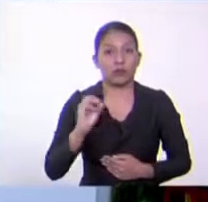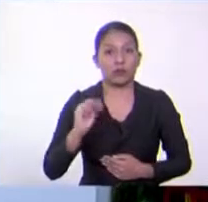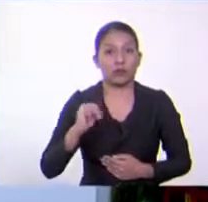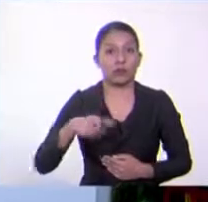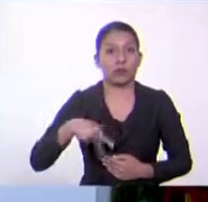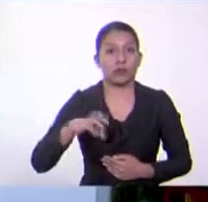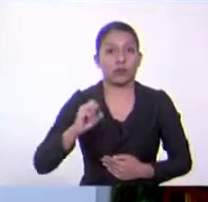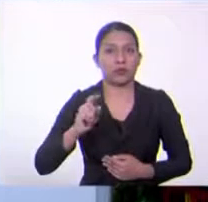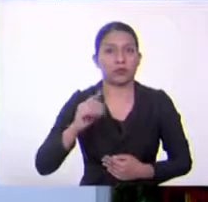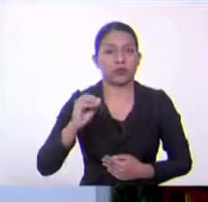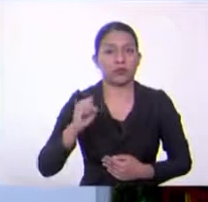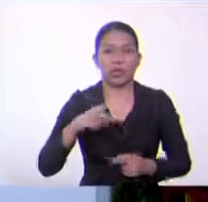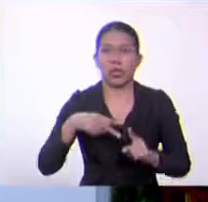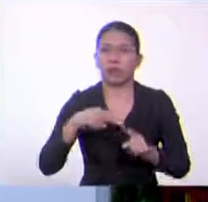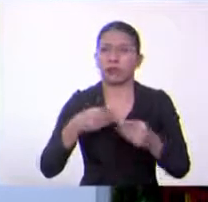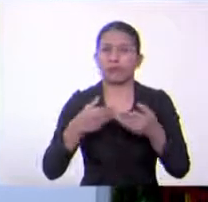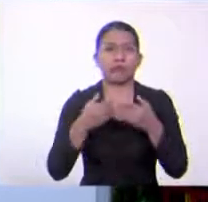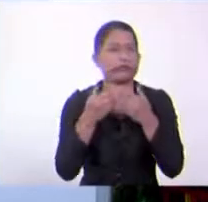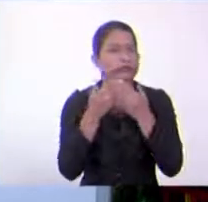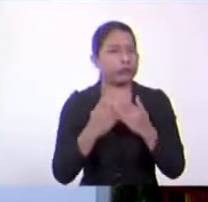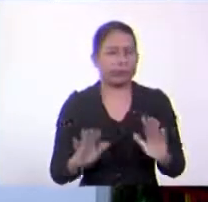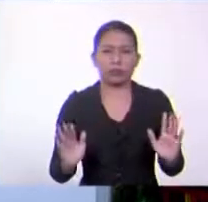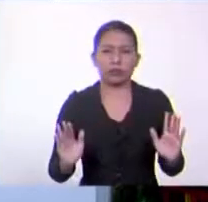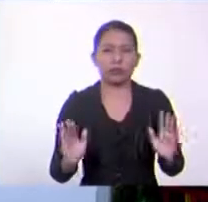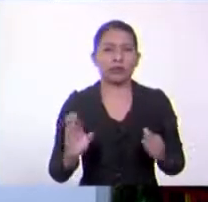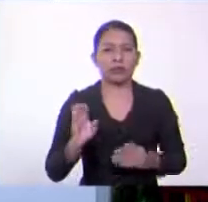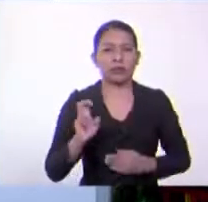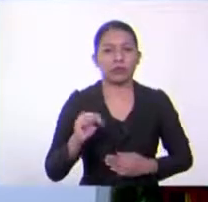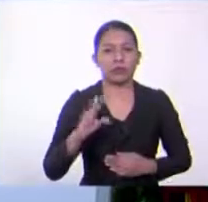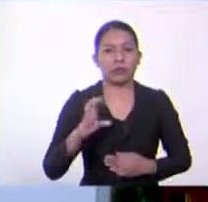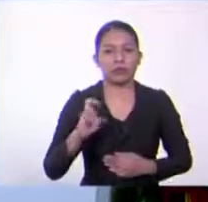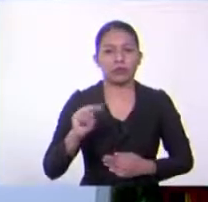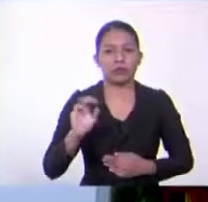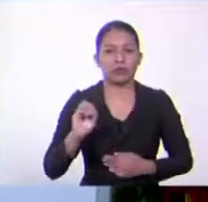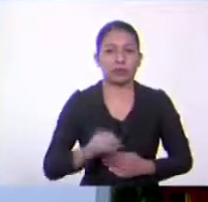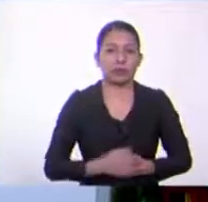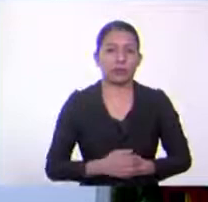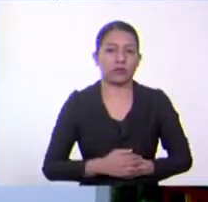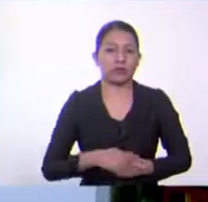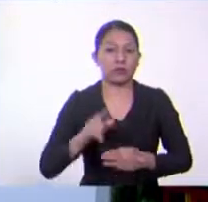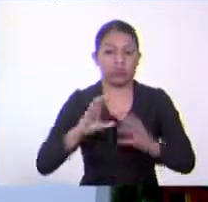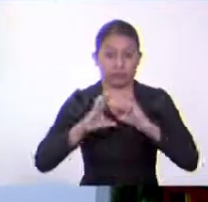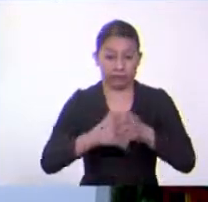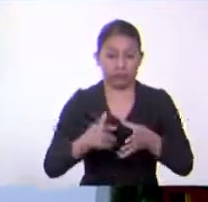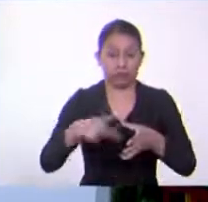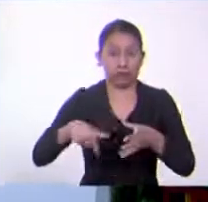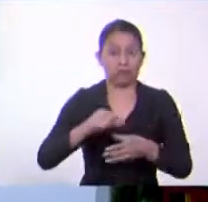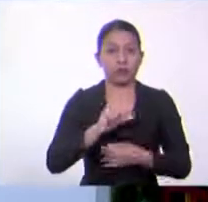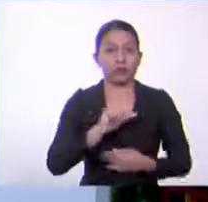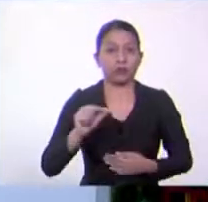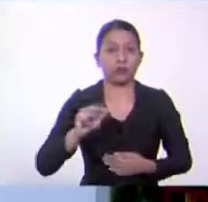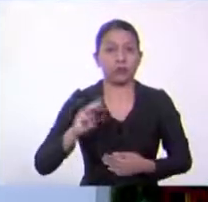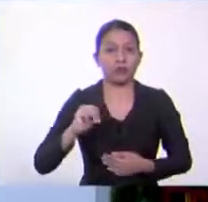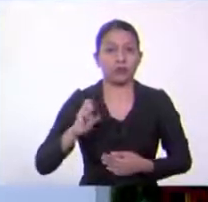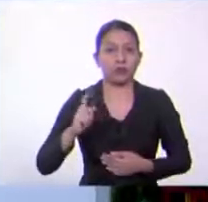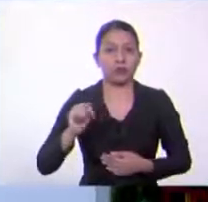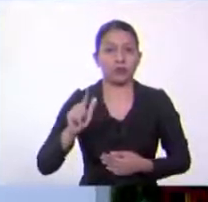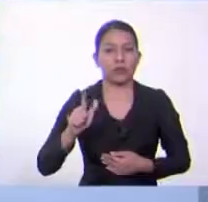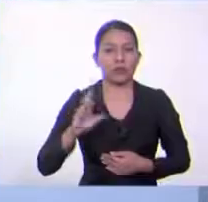propiedades totalmente diferentes al benceno. Este compuesto se llama